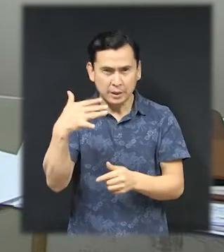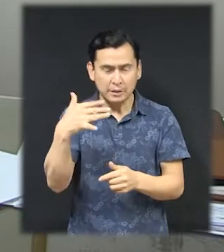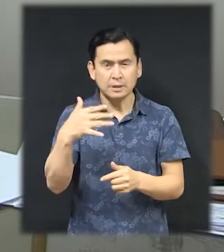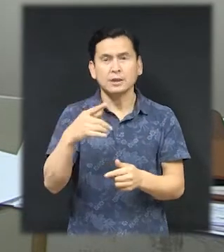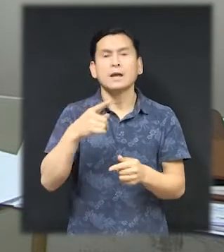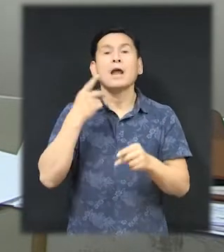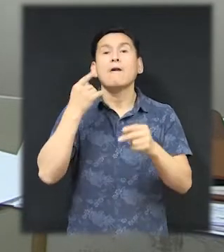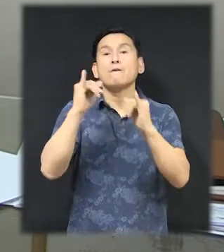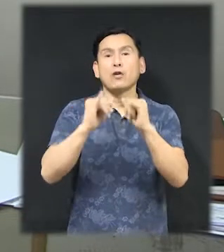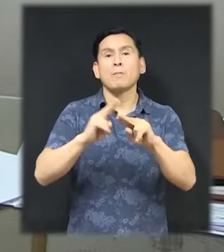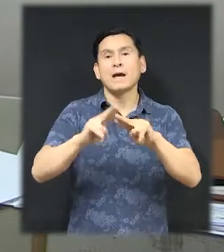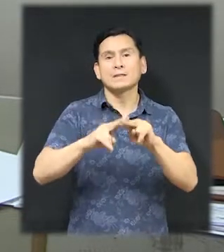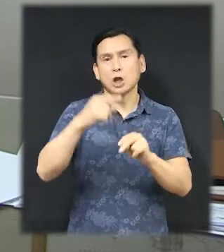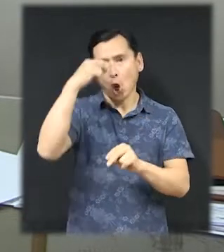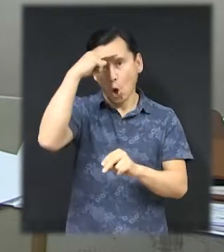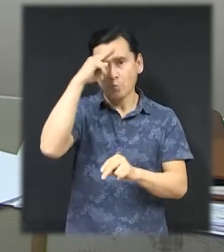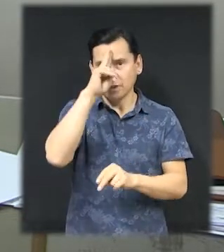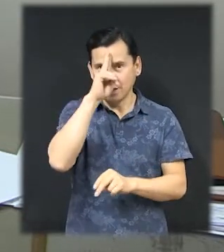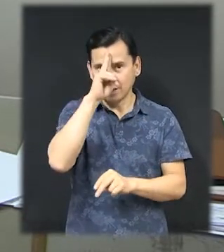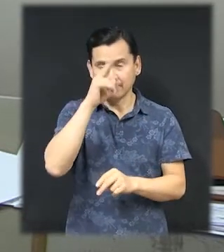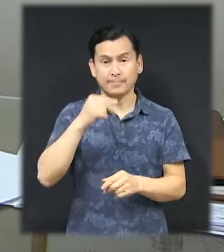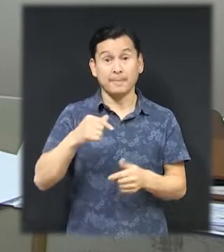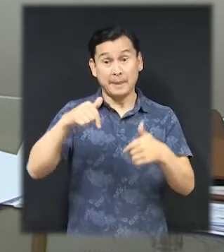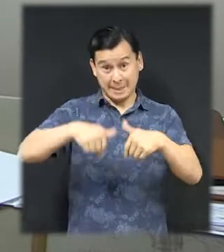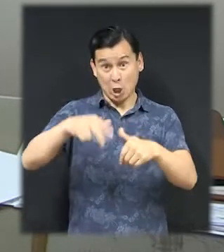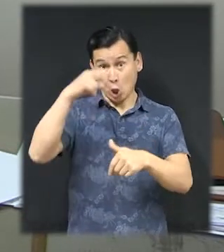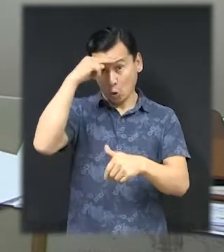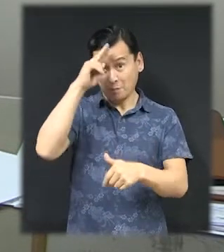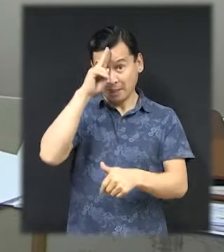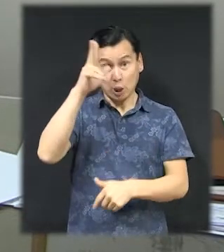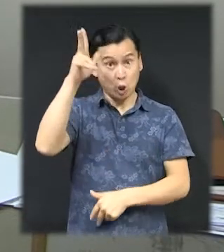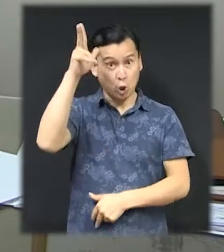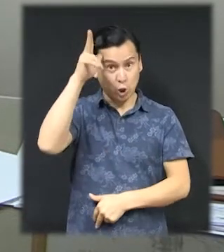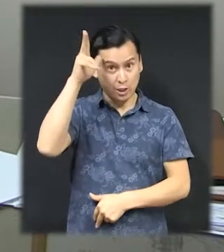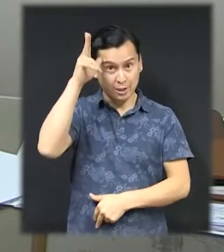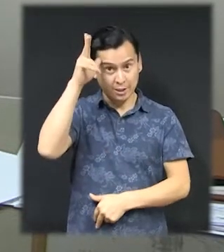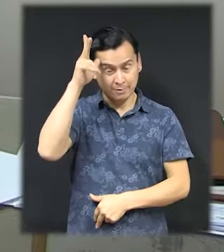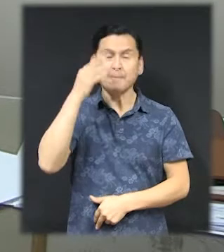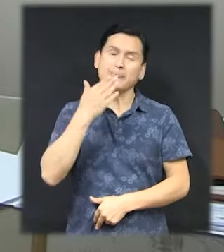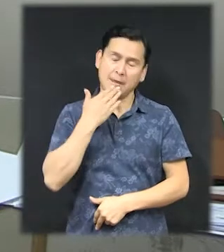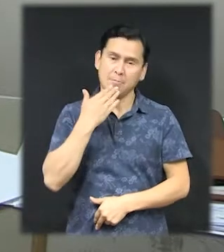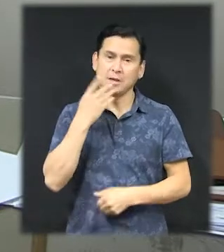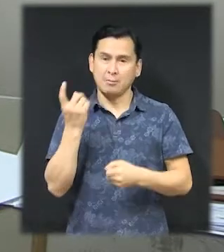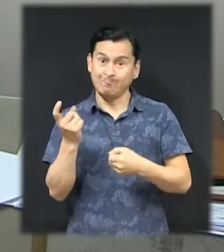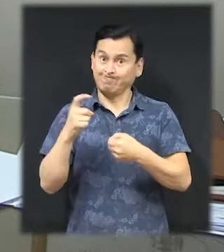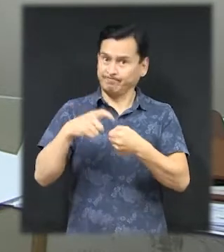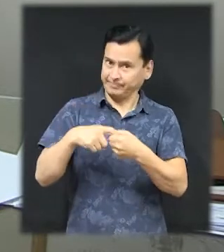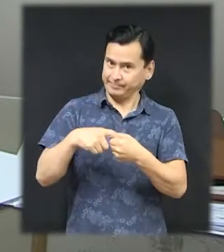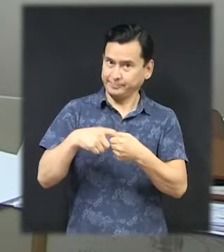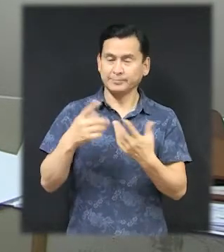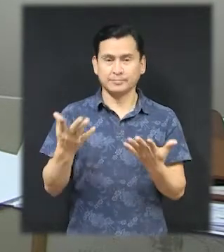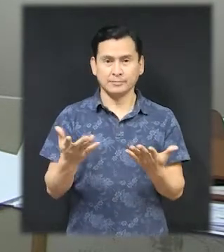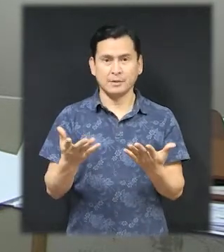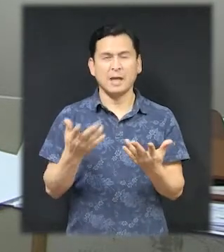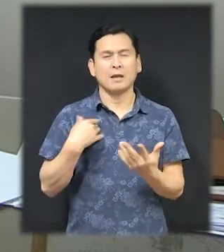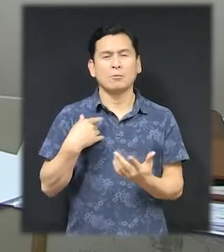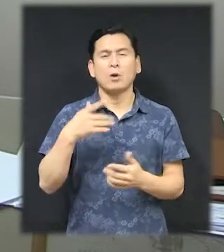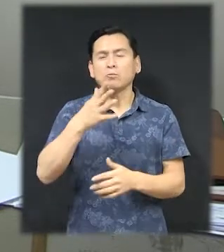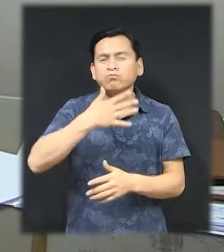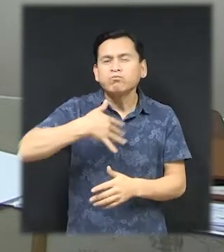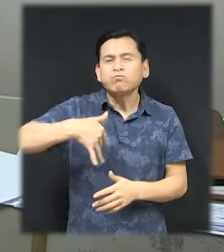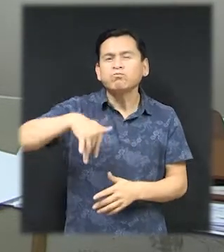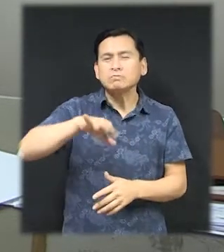forma de hacer hospital. Y el Hospital Regional Coyhaique no ha estado ajeno a ello. Hemos tenido